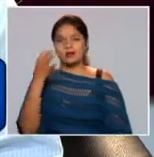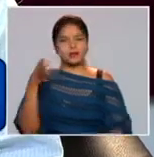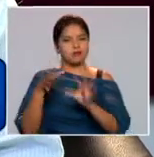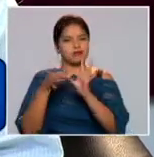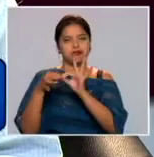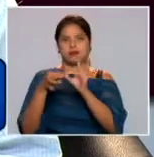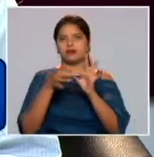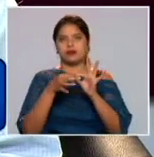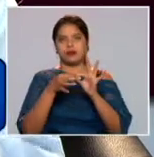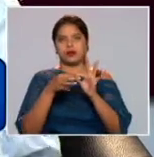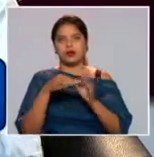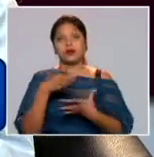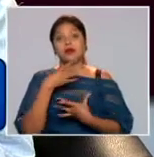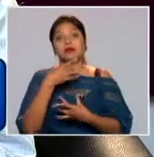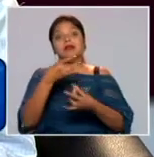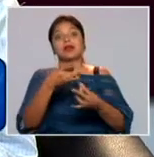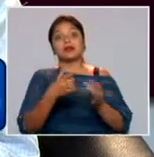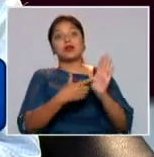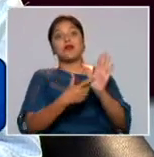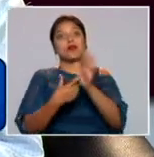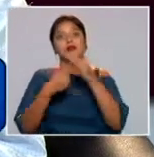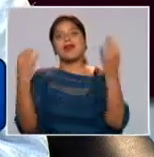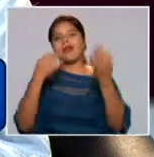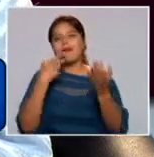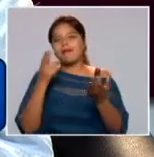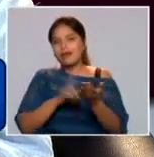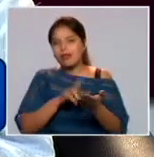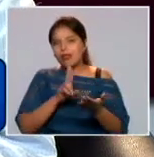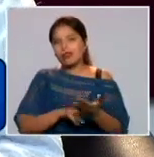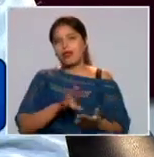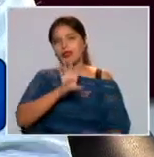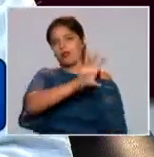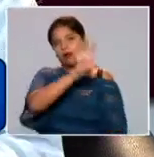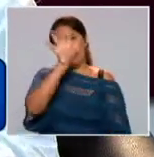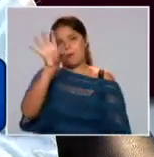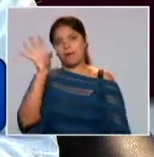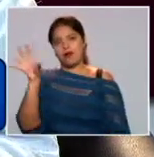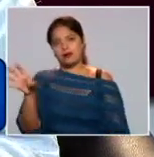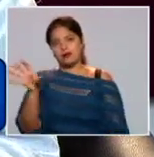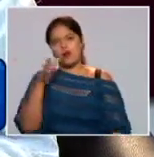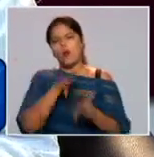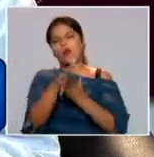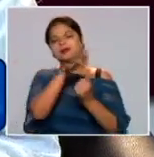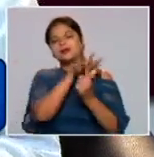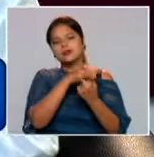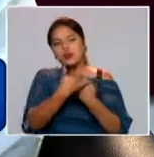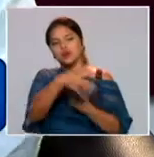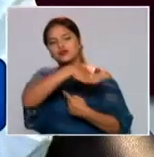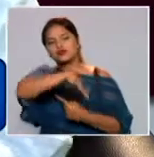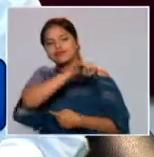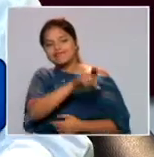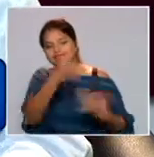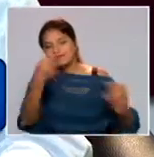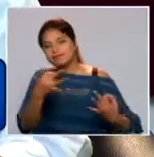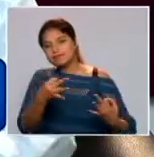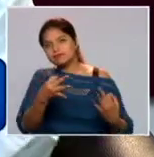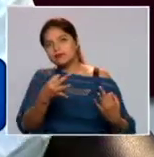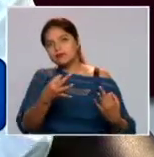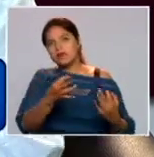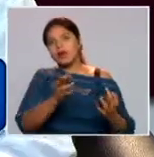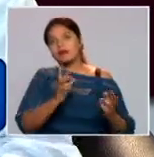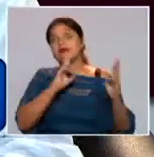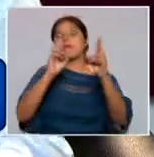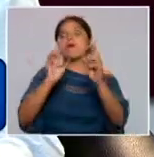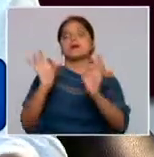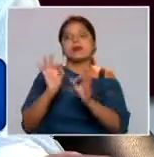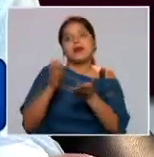y es en que nos interesa Mostrar la realidad de nuestros países Cuál es su situación Sin dar ninguna respuesta ni